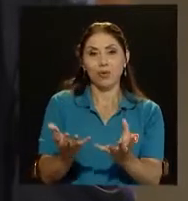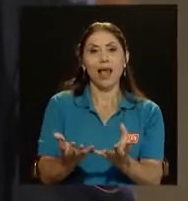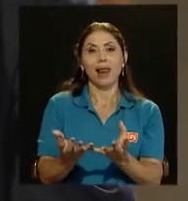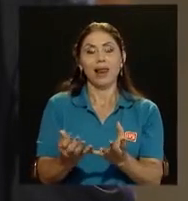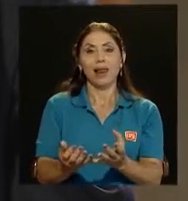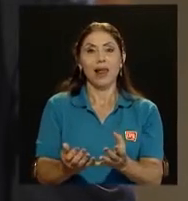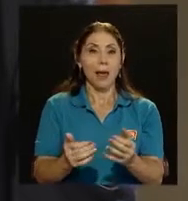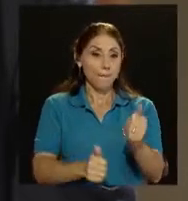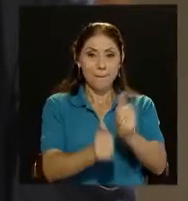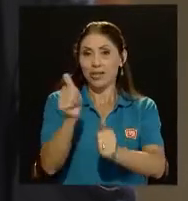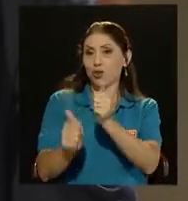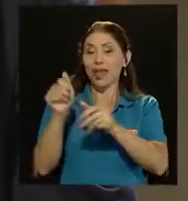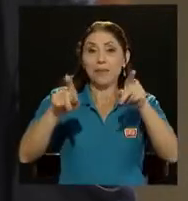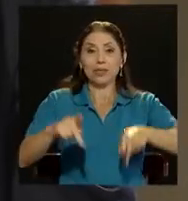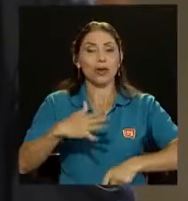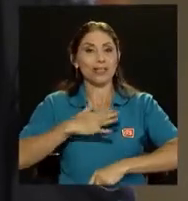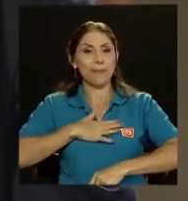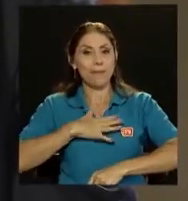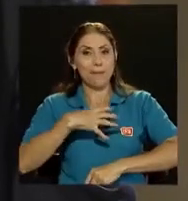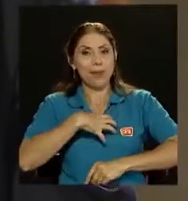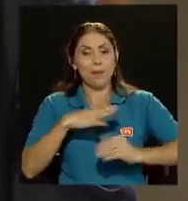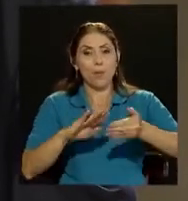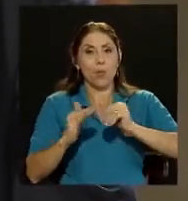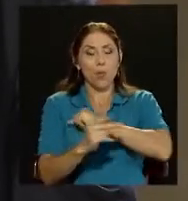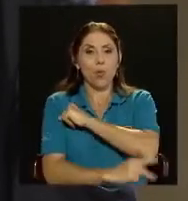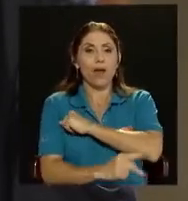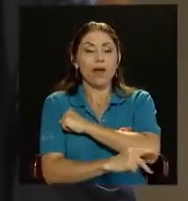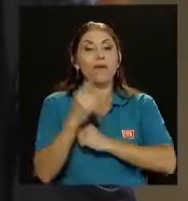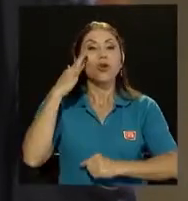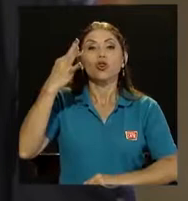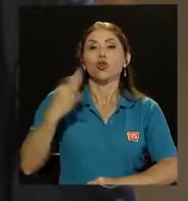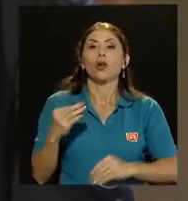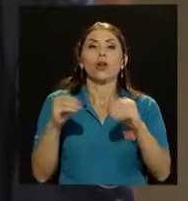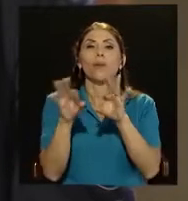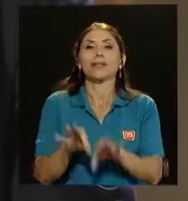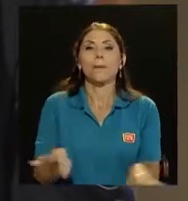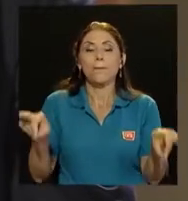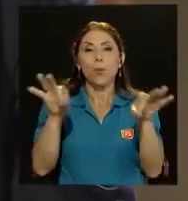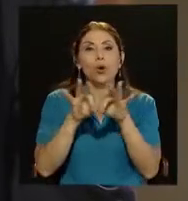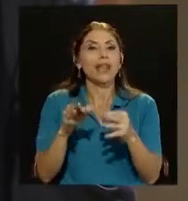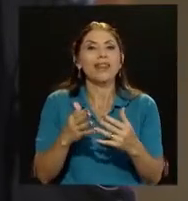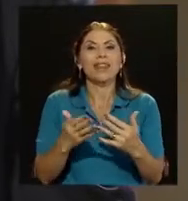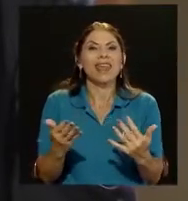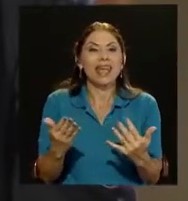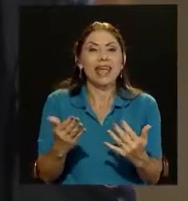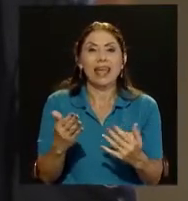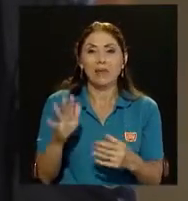de mi pueblo. Creo que lo más importante es que los europeos